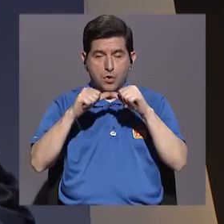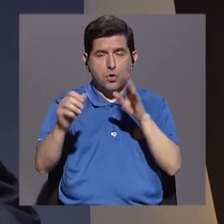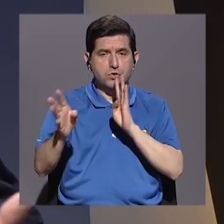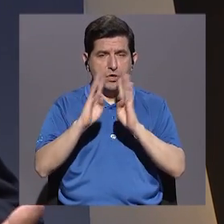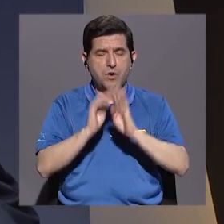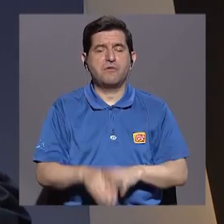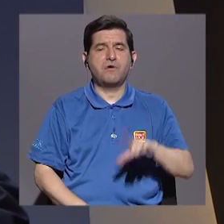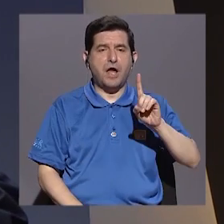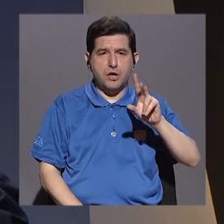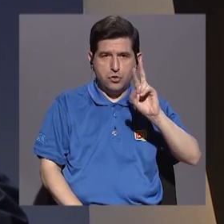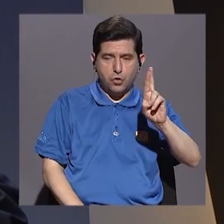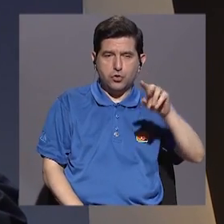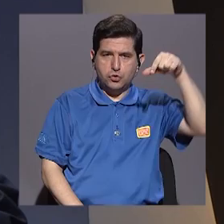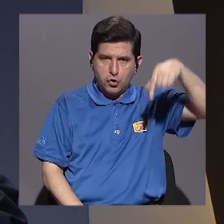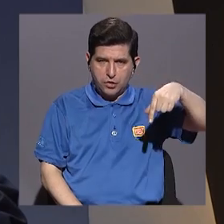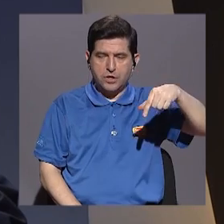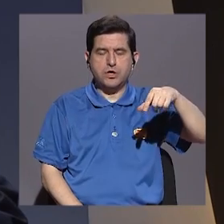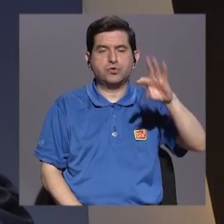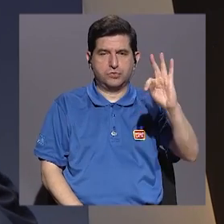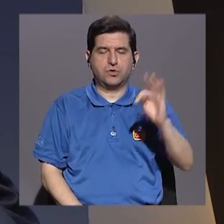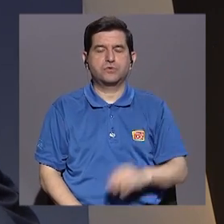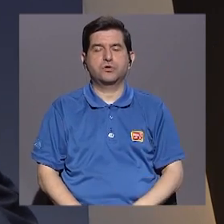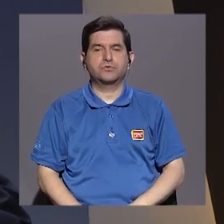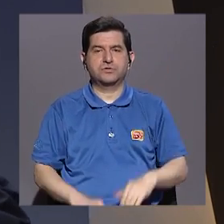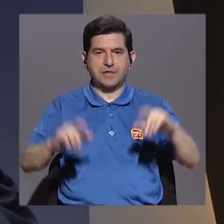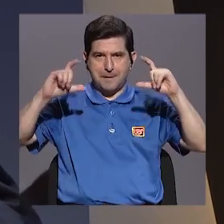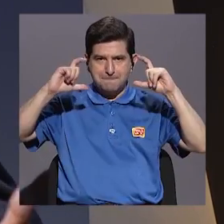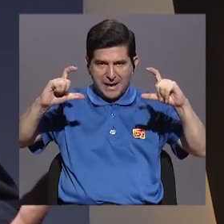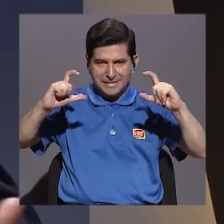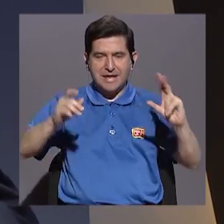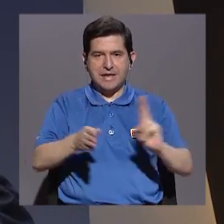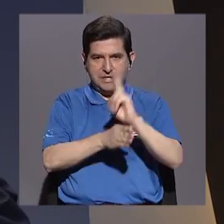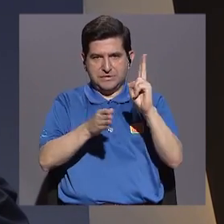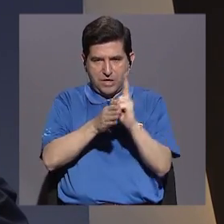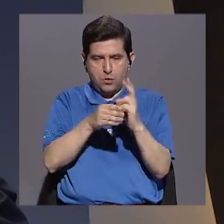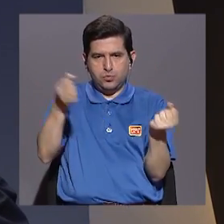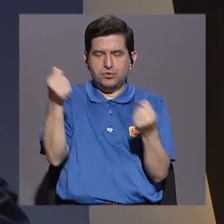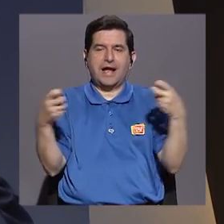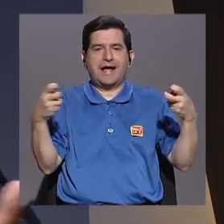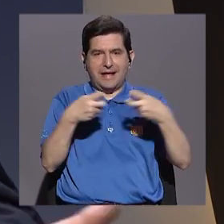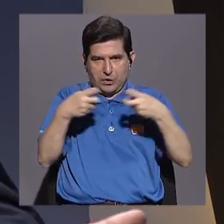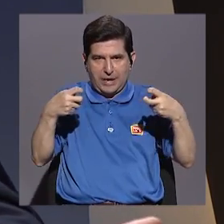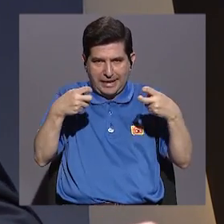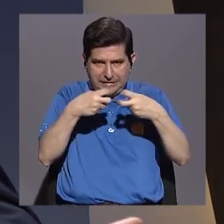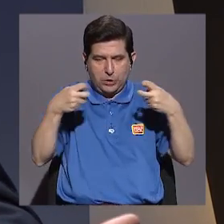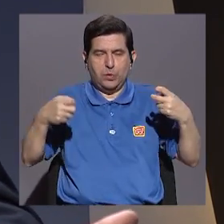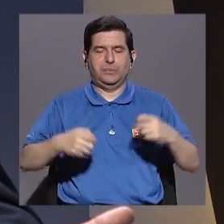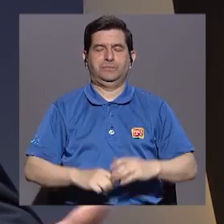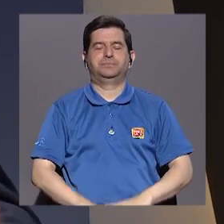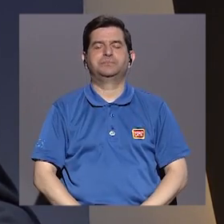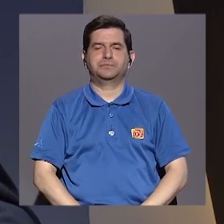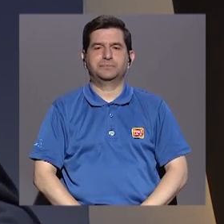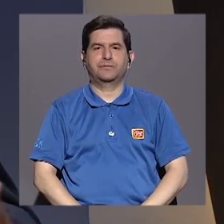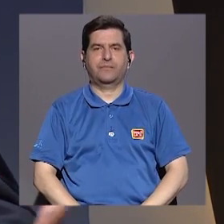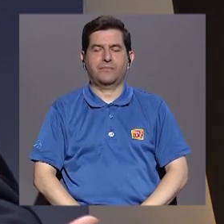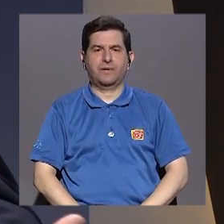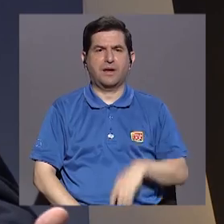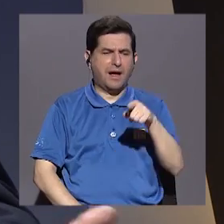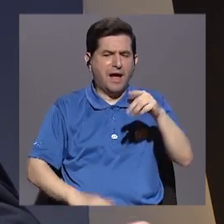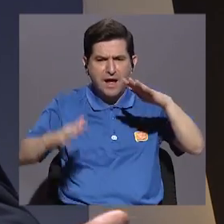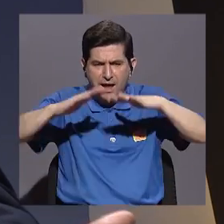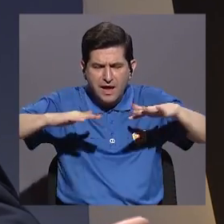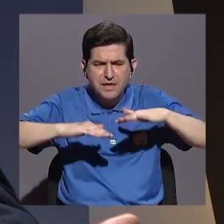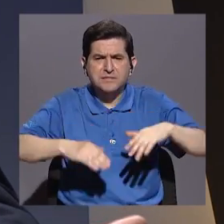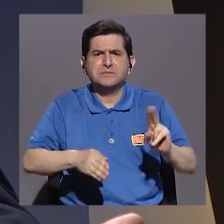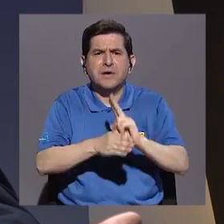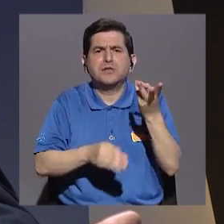continuamos hablando con el doctor quiero sobre la batería o las baterías que utiliza el vehículo eléctrico o sea que